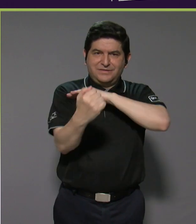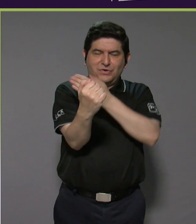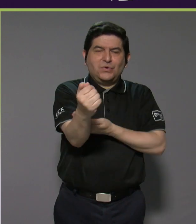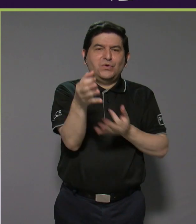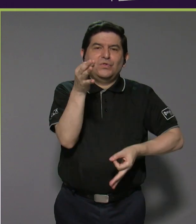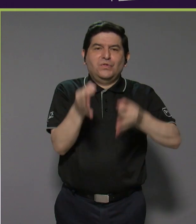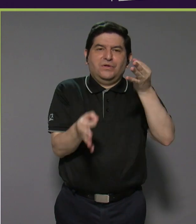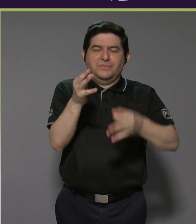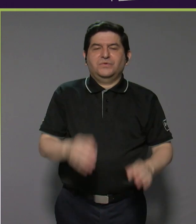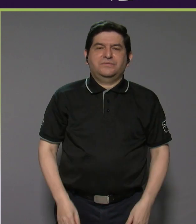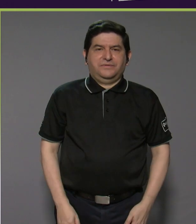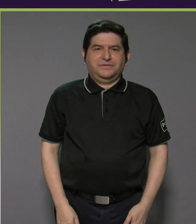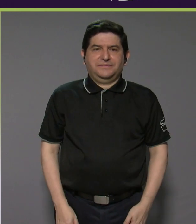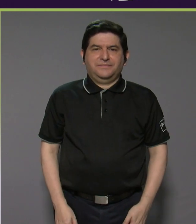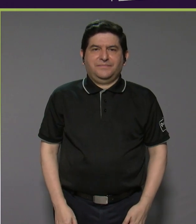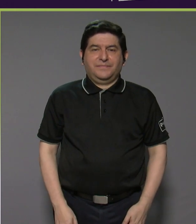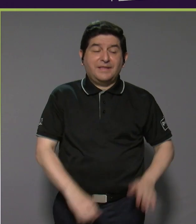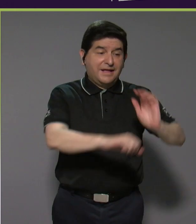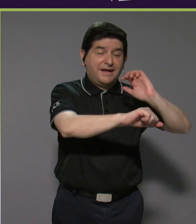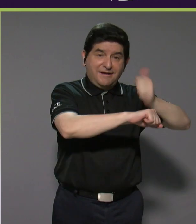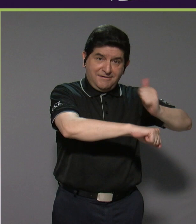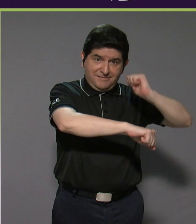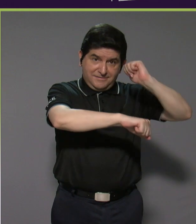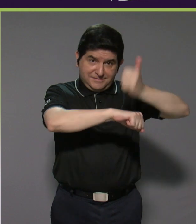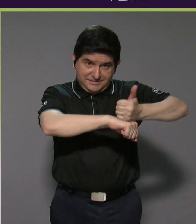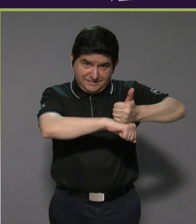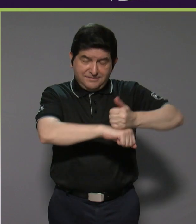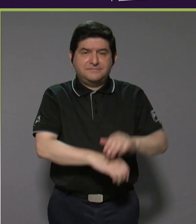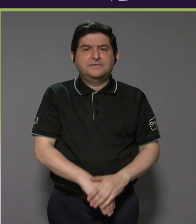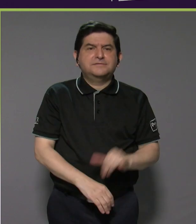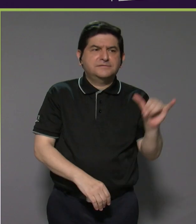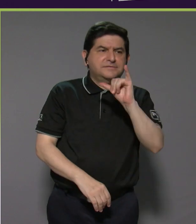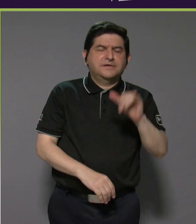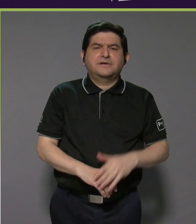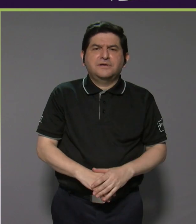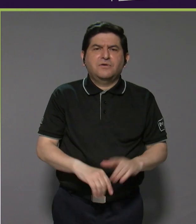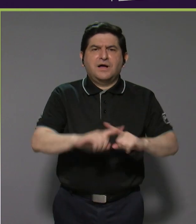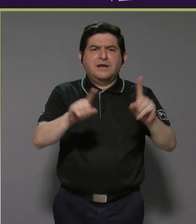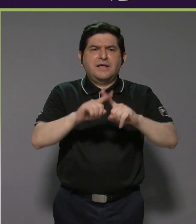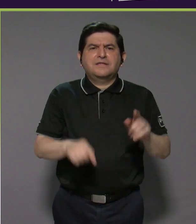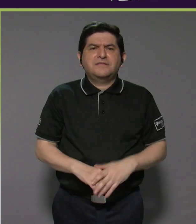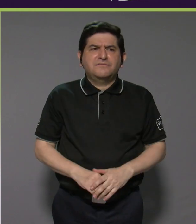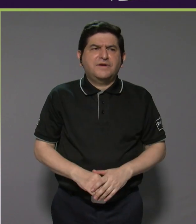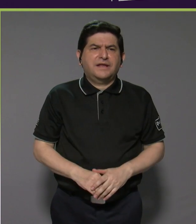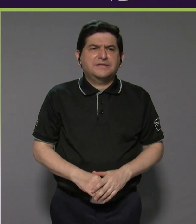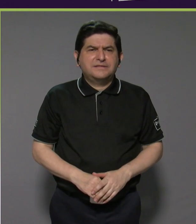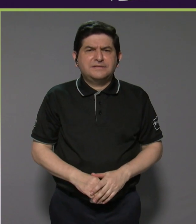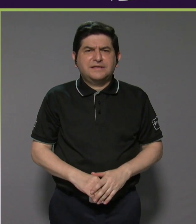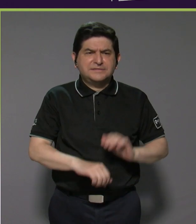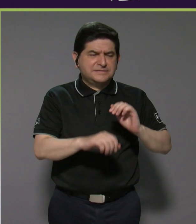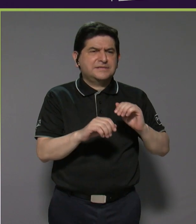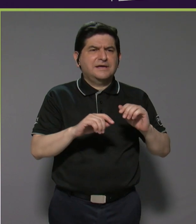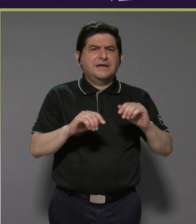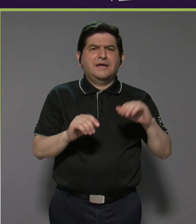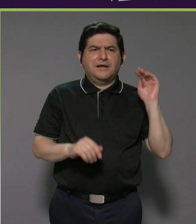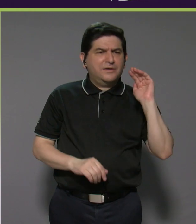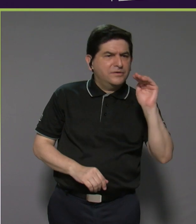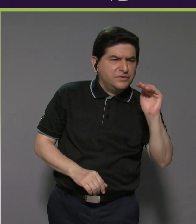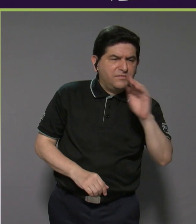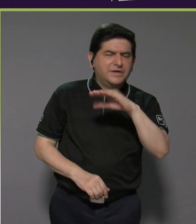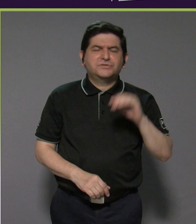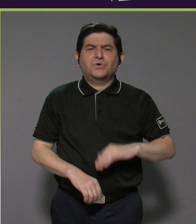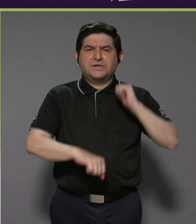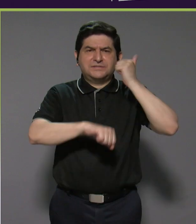Judicial. Entonces, tanto en la interposición como en los señalamientos, como en el dictado de las